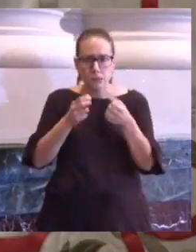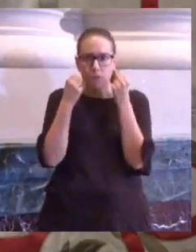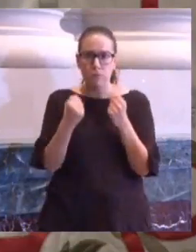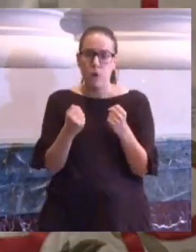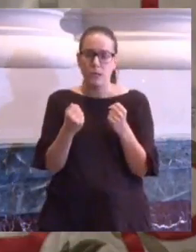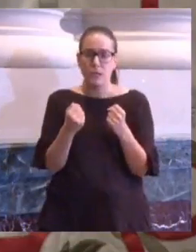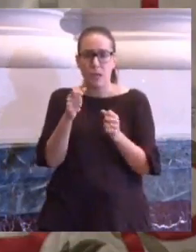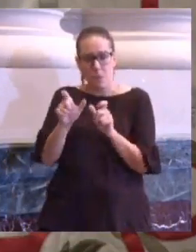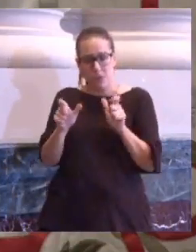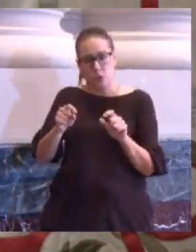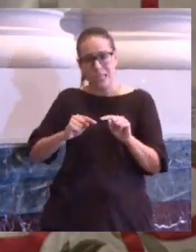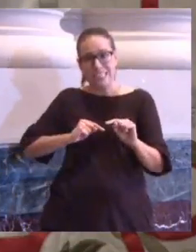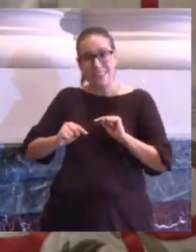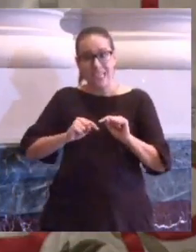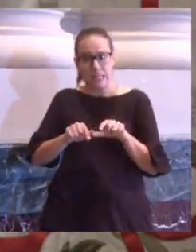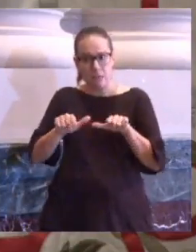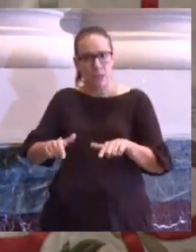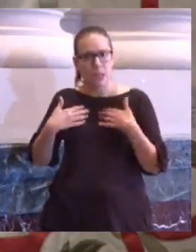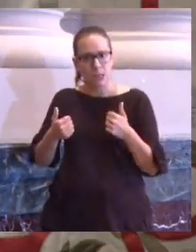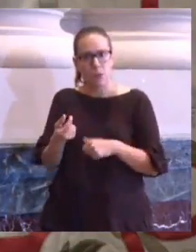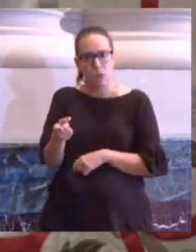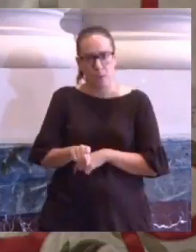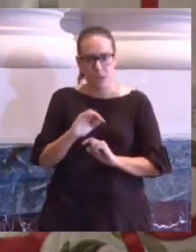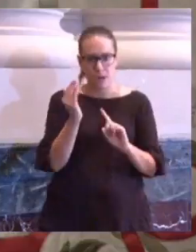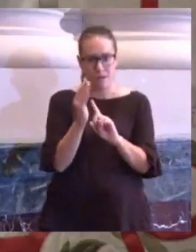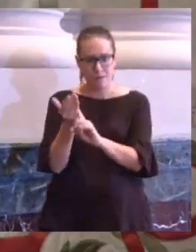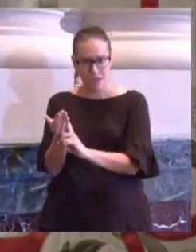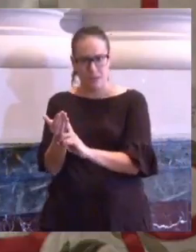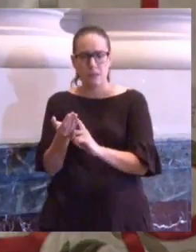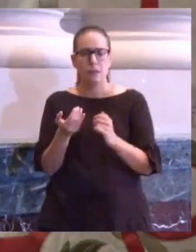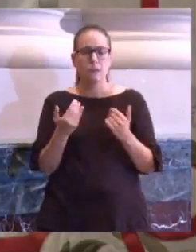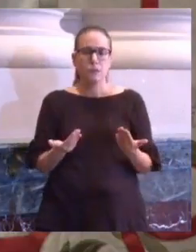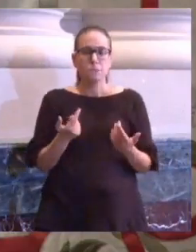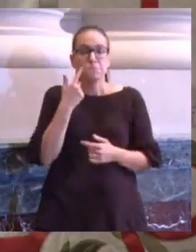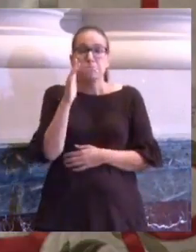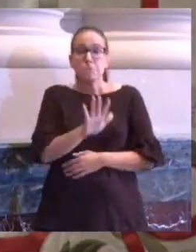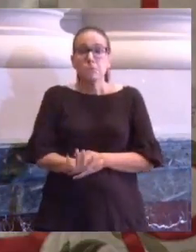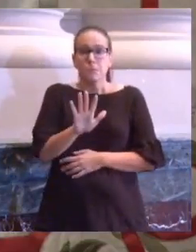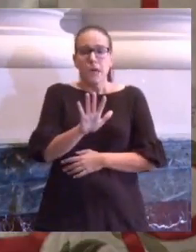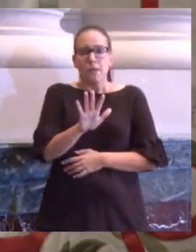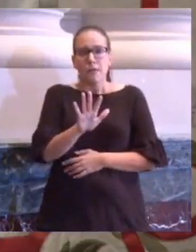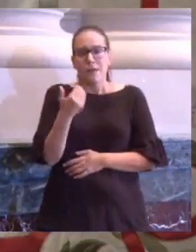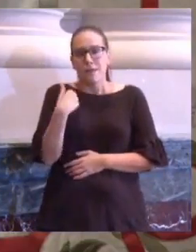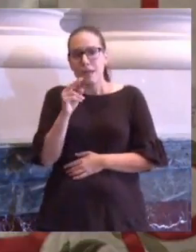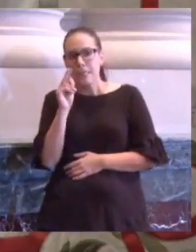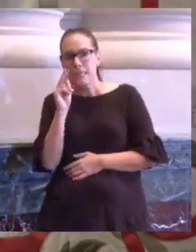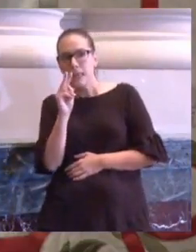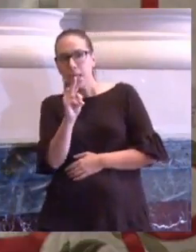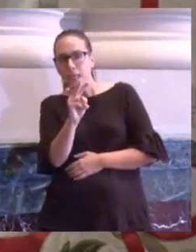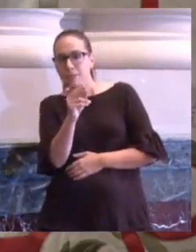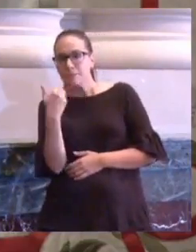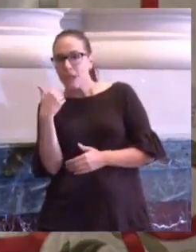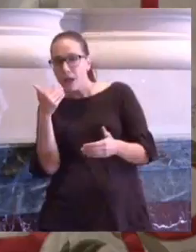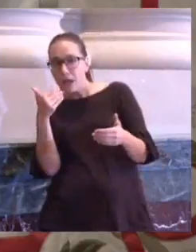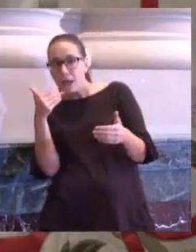los dirigentes de ese departamento. Da la impresión de que al final del túnel se ve